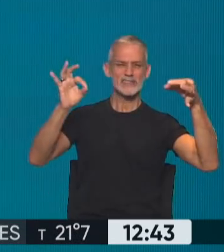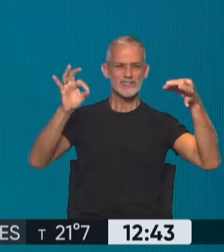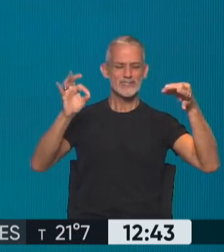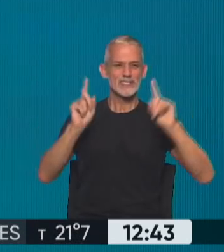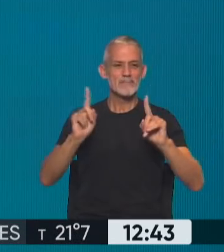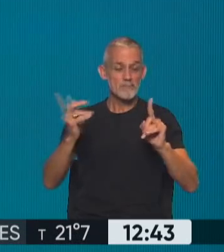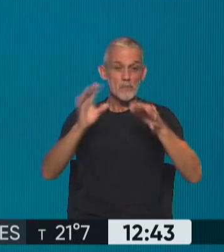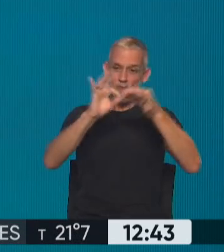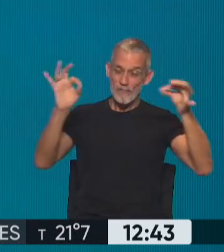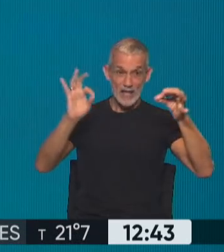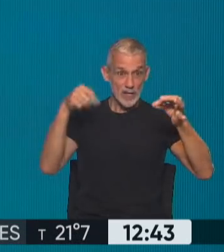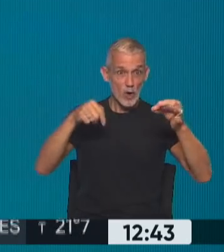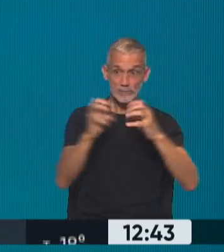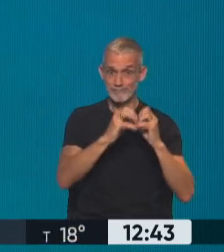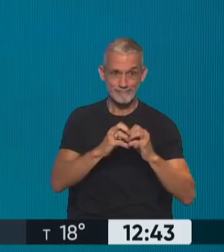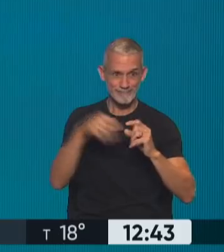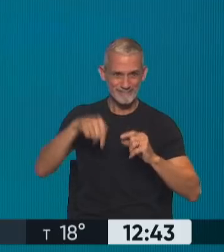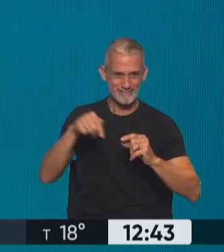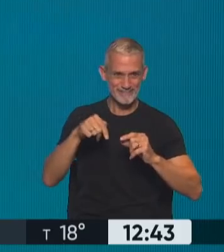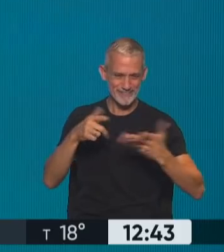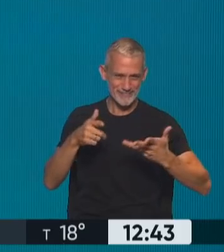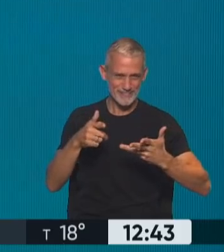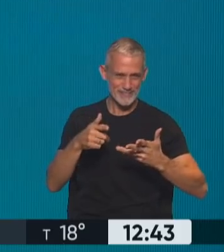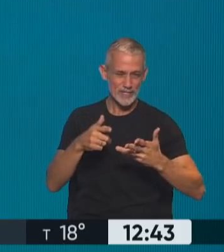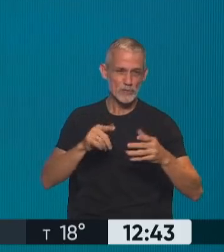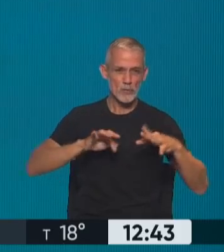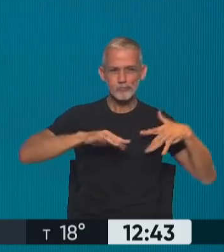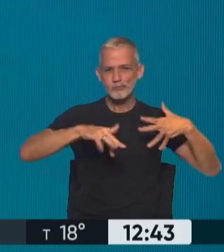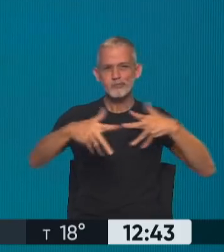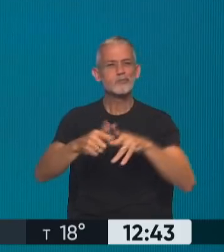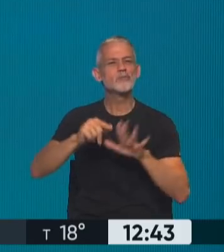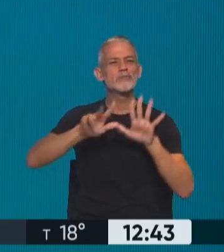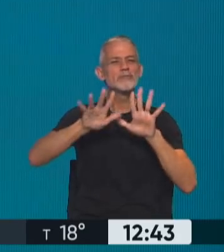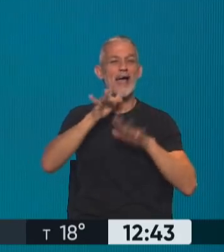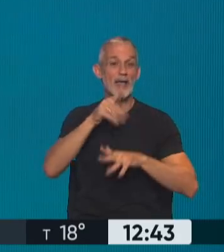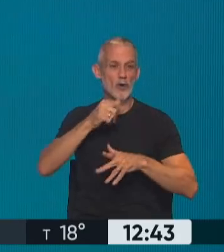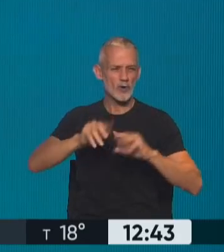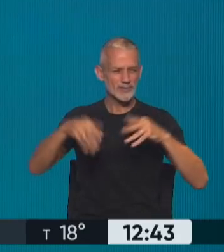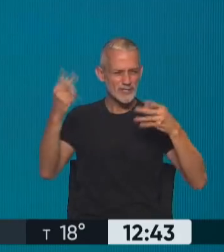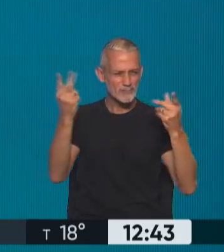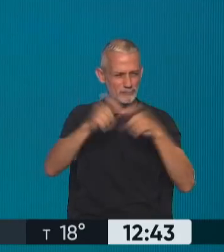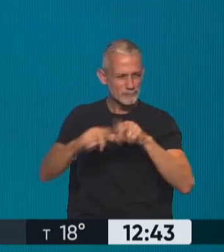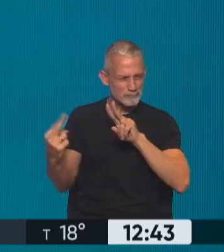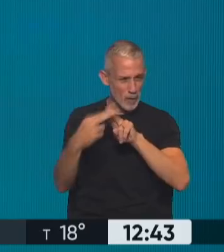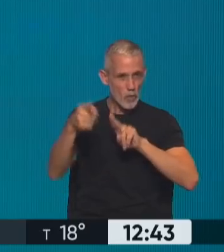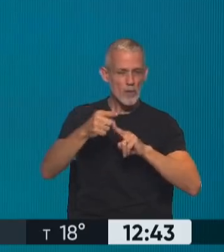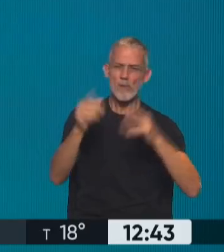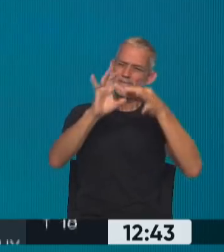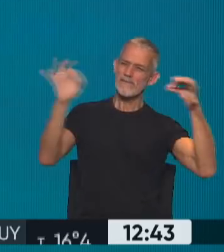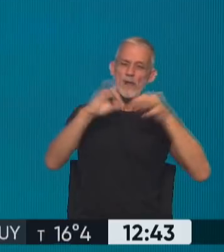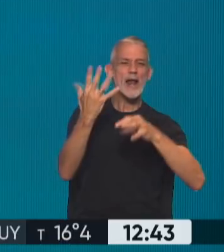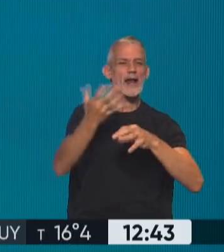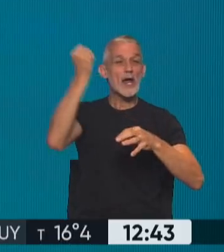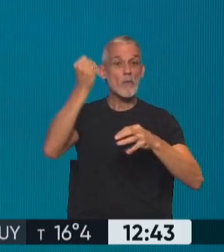están hoy sesionando en esta 14ª sesión plenaria, que es una